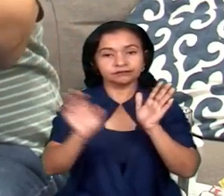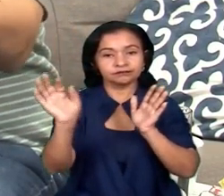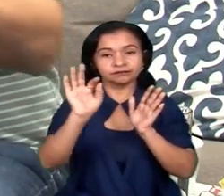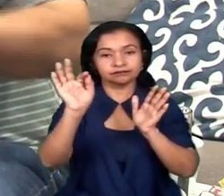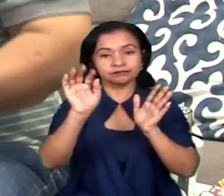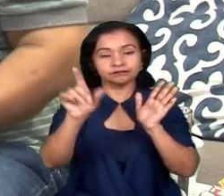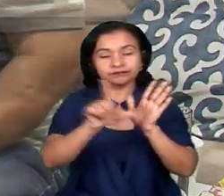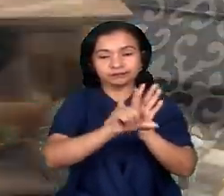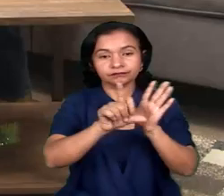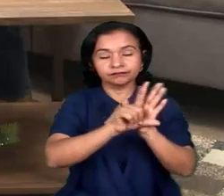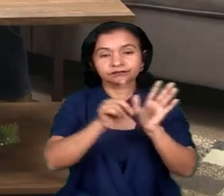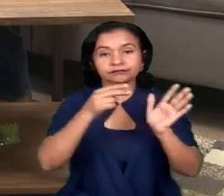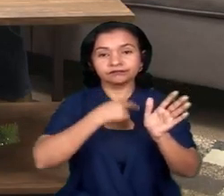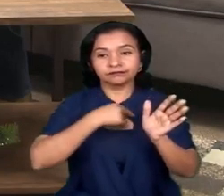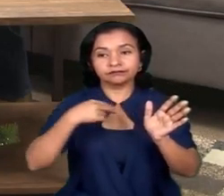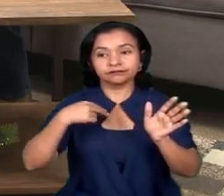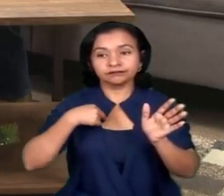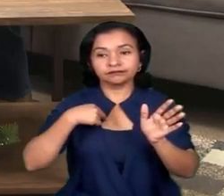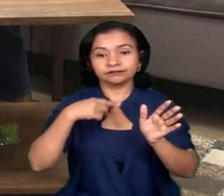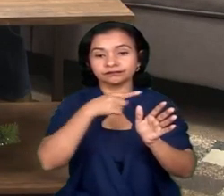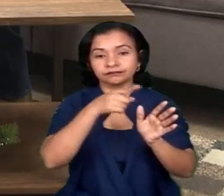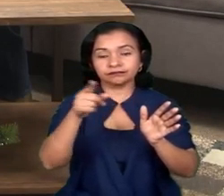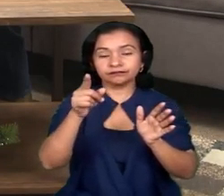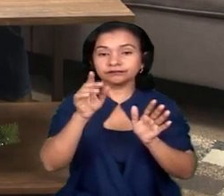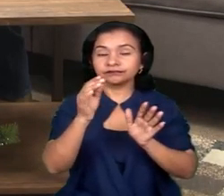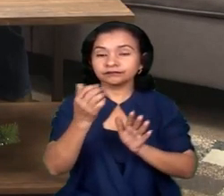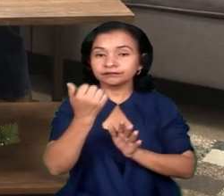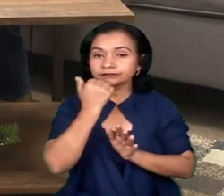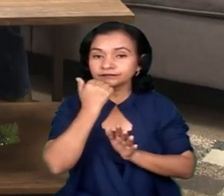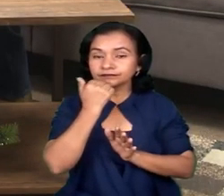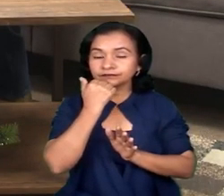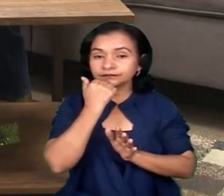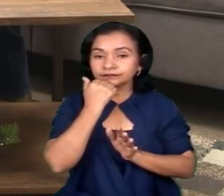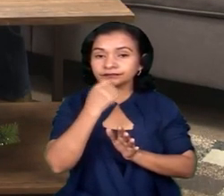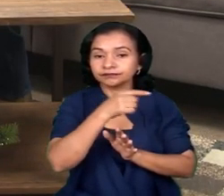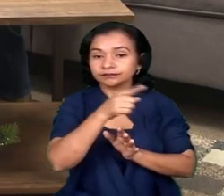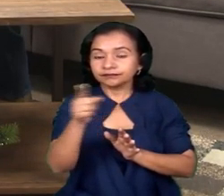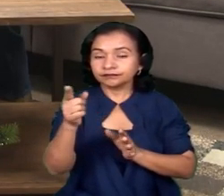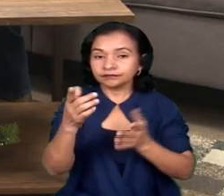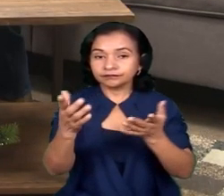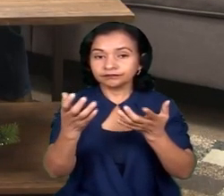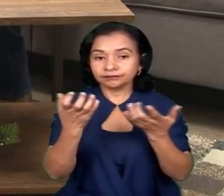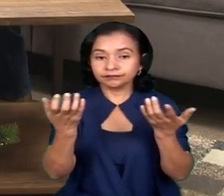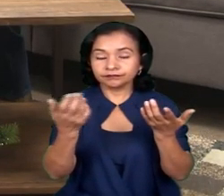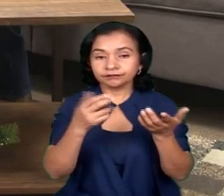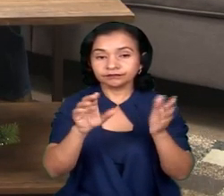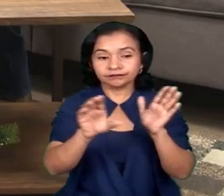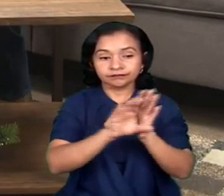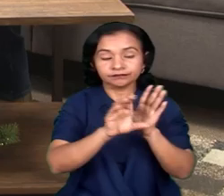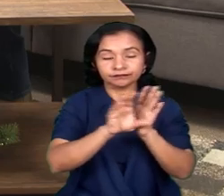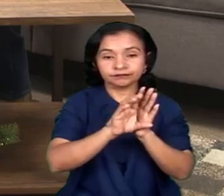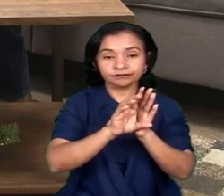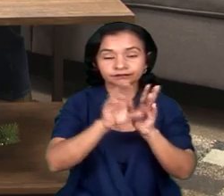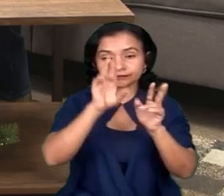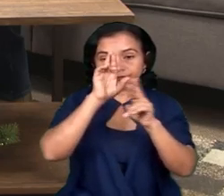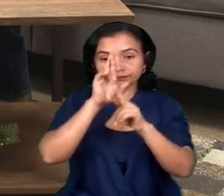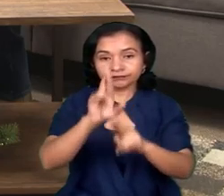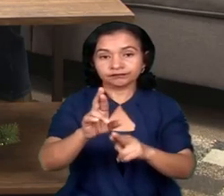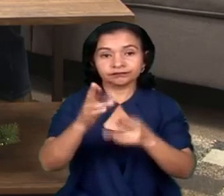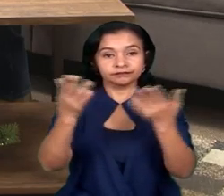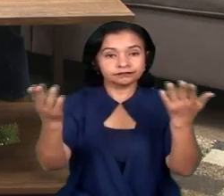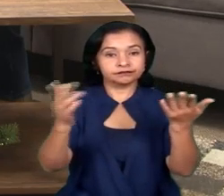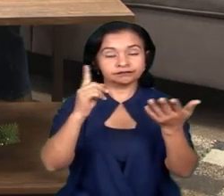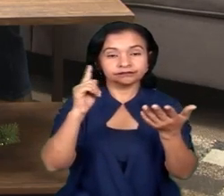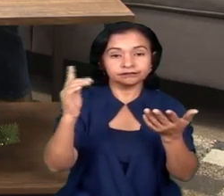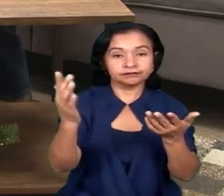procedimientos legales que tenés que hacer. Y ese fue el mayor error, que según ellos son los que la constitución la respetan, que hacen